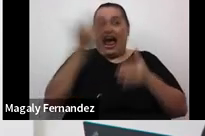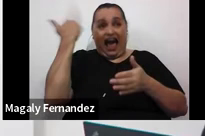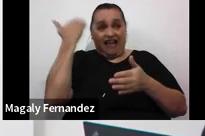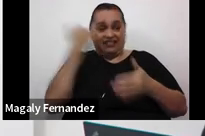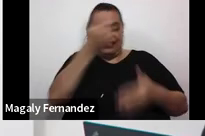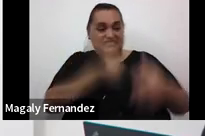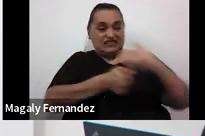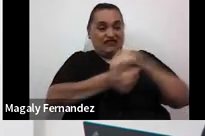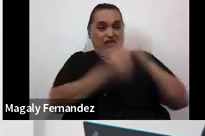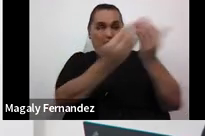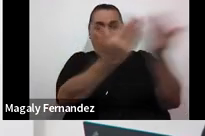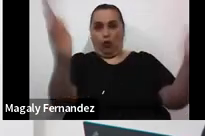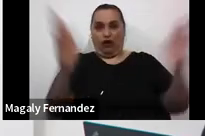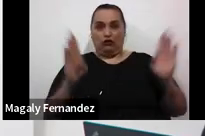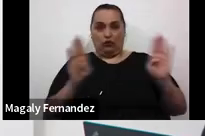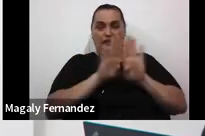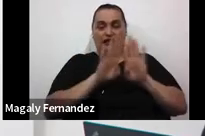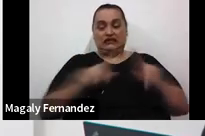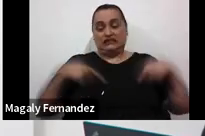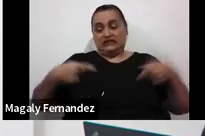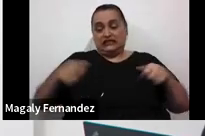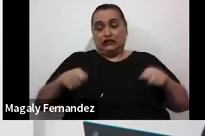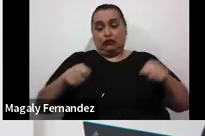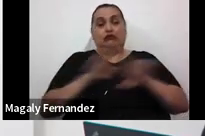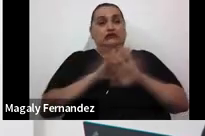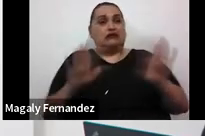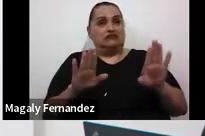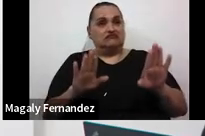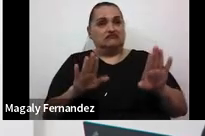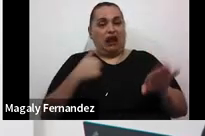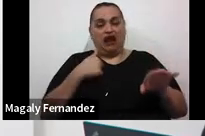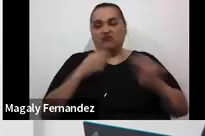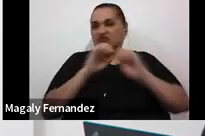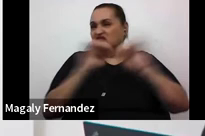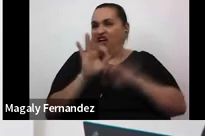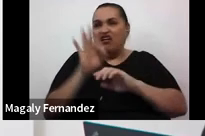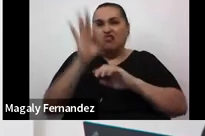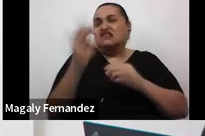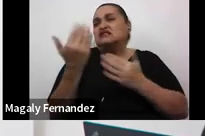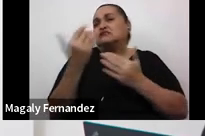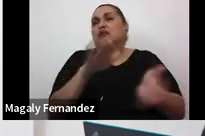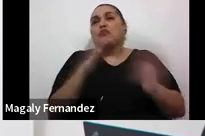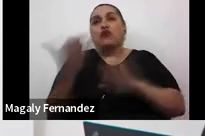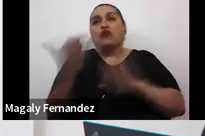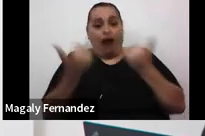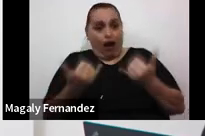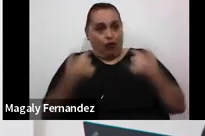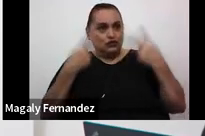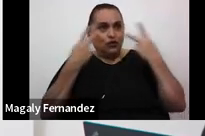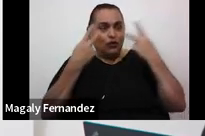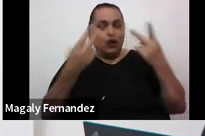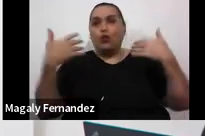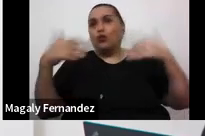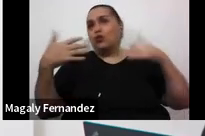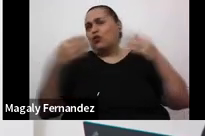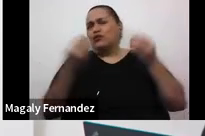que se sentía que en una silla ruedas y punta ya no hay más para mí nada más que la muerte y ahora yo veo que hay tanto por